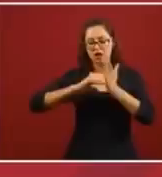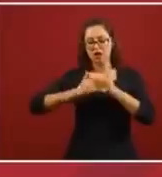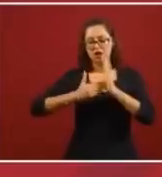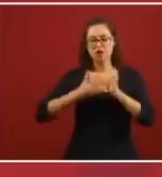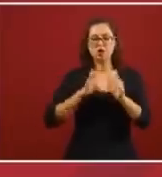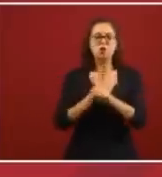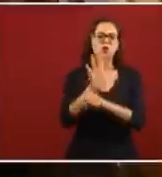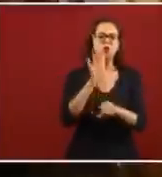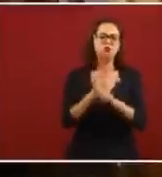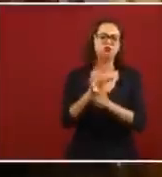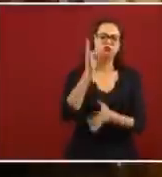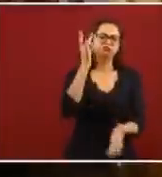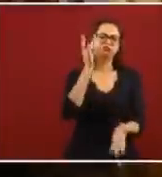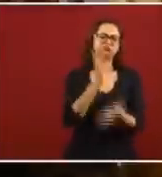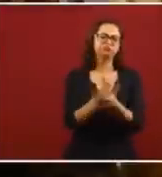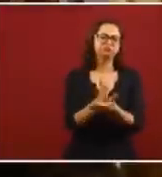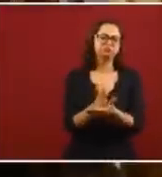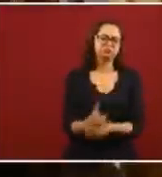entregar recursos